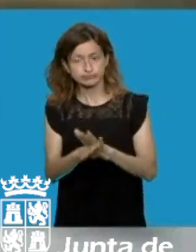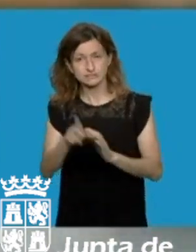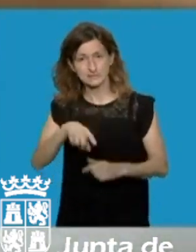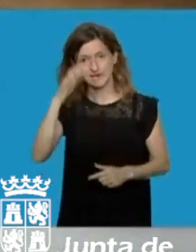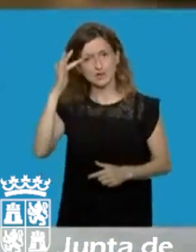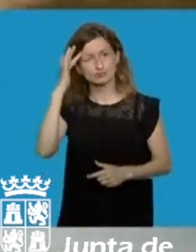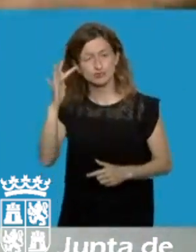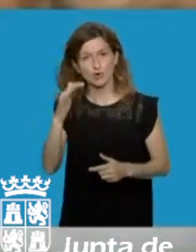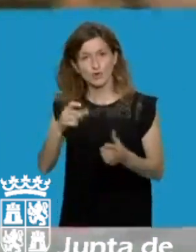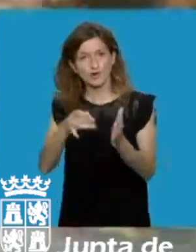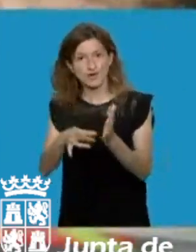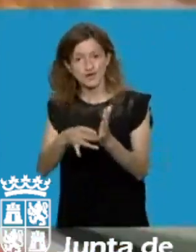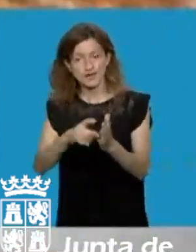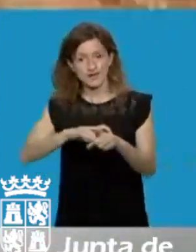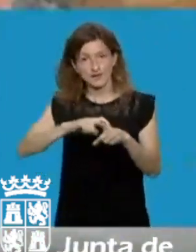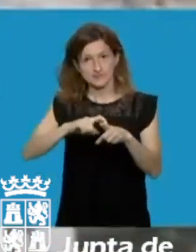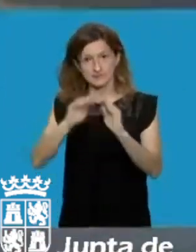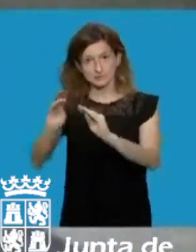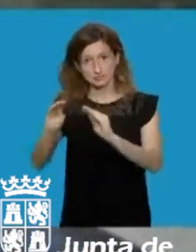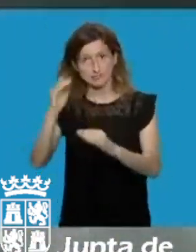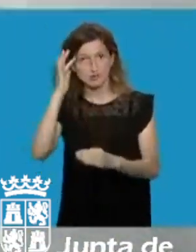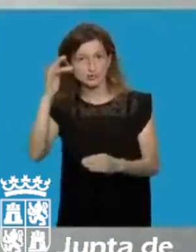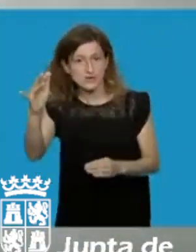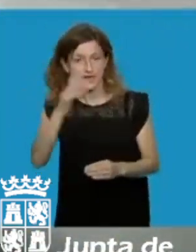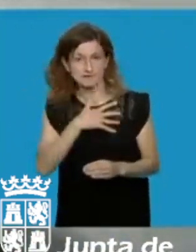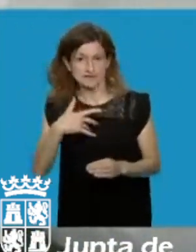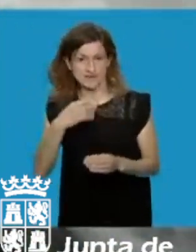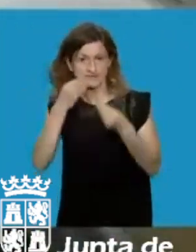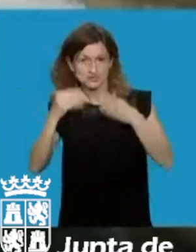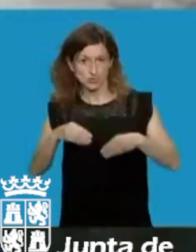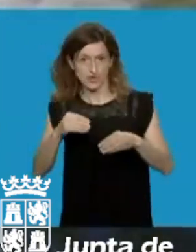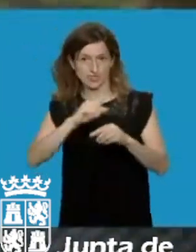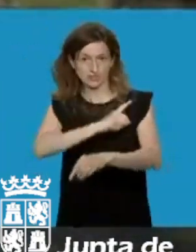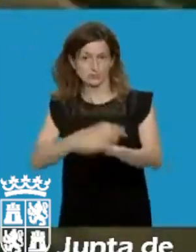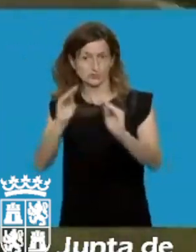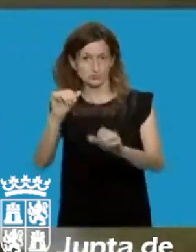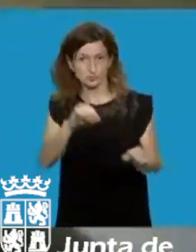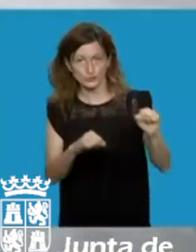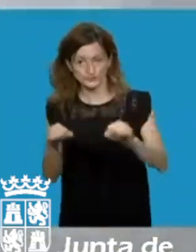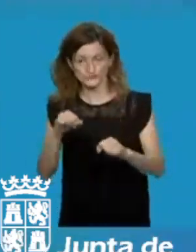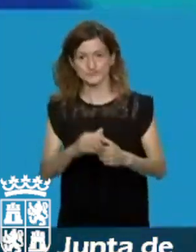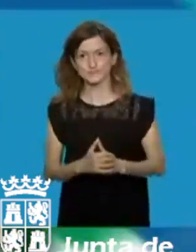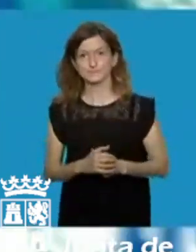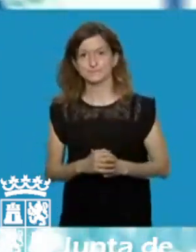ilusión son algunas de sus credenciales para soñar con hacer historia en su deporte.